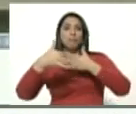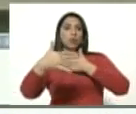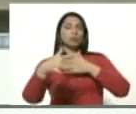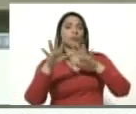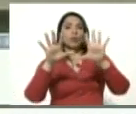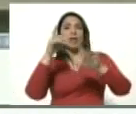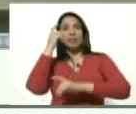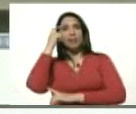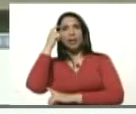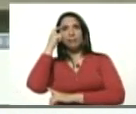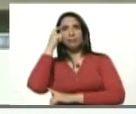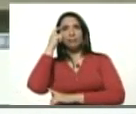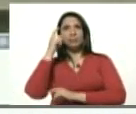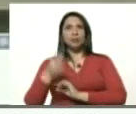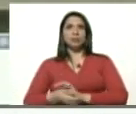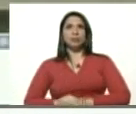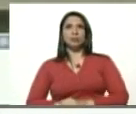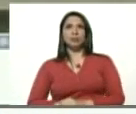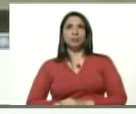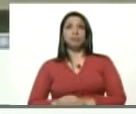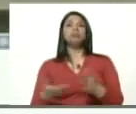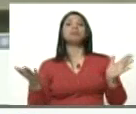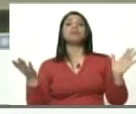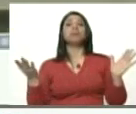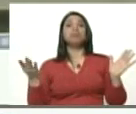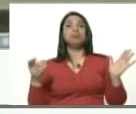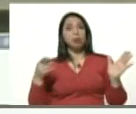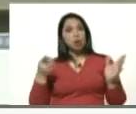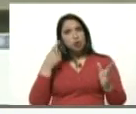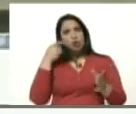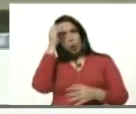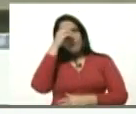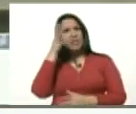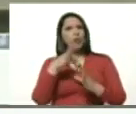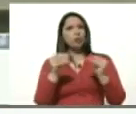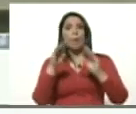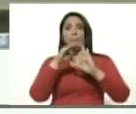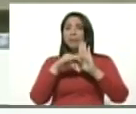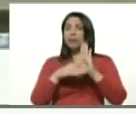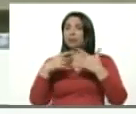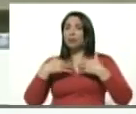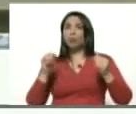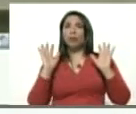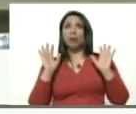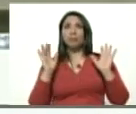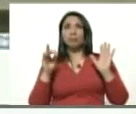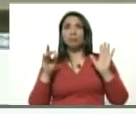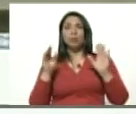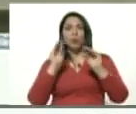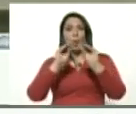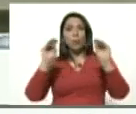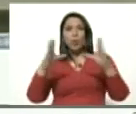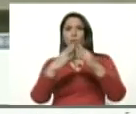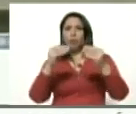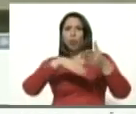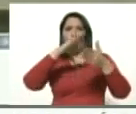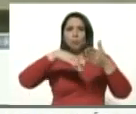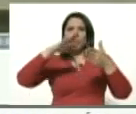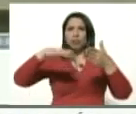días. ¿Qué te parece? Con todas las medidas de seguridad. Convoco a todos los